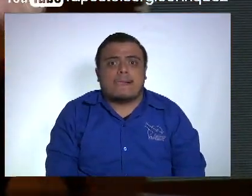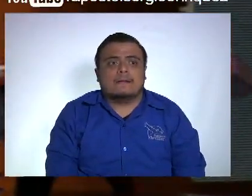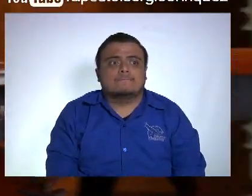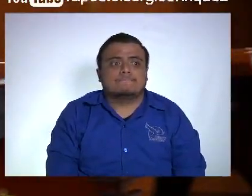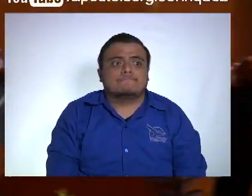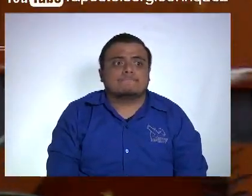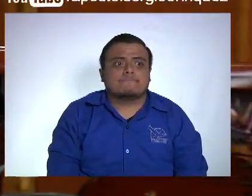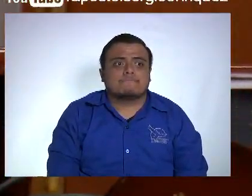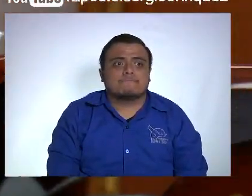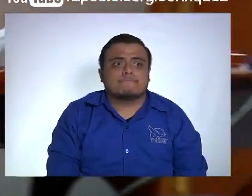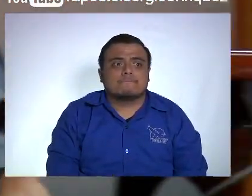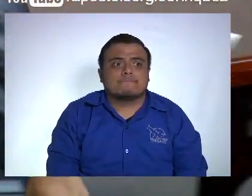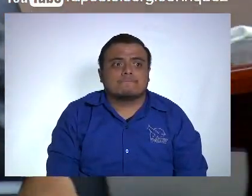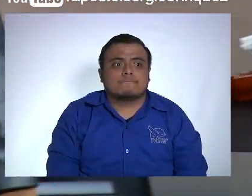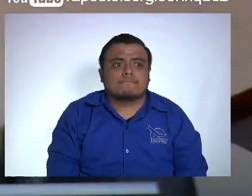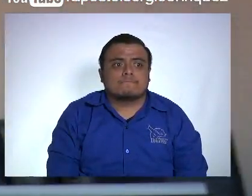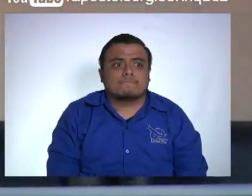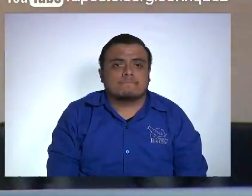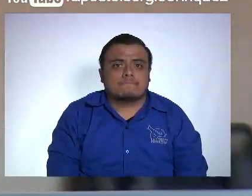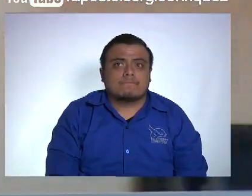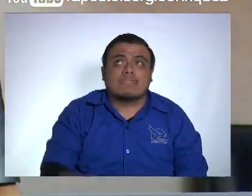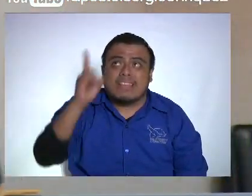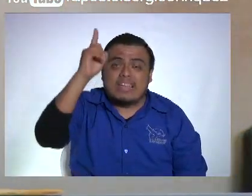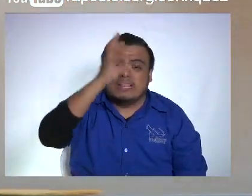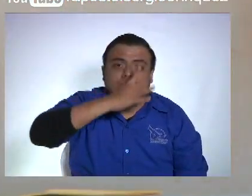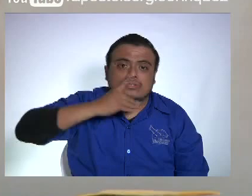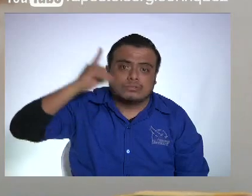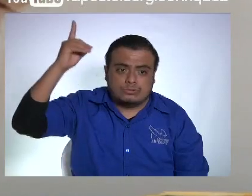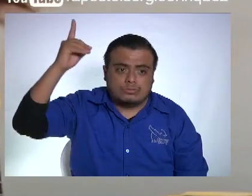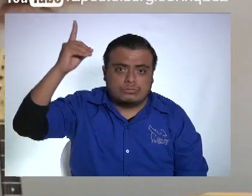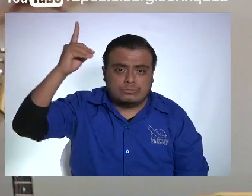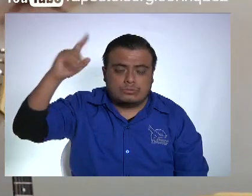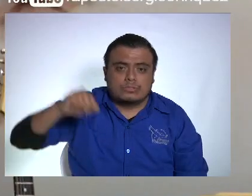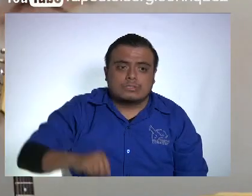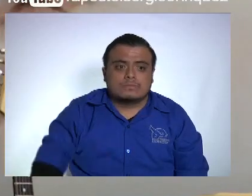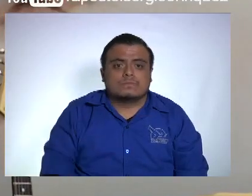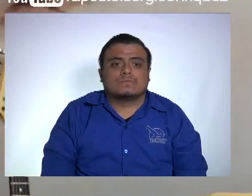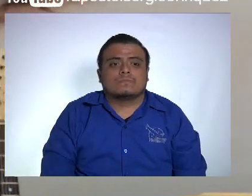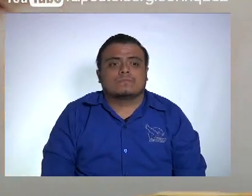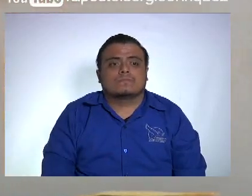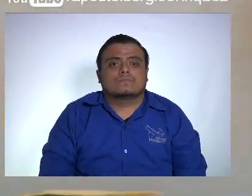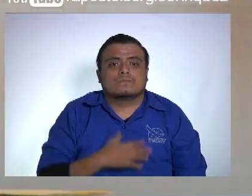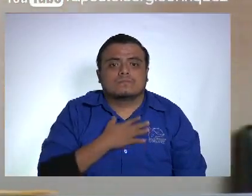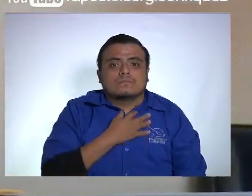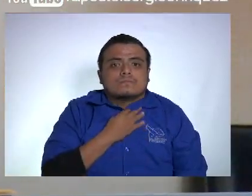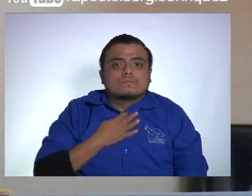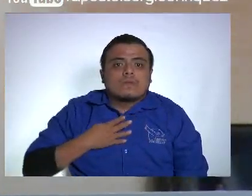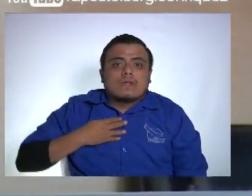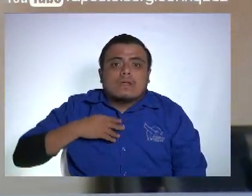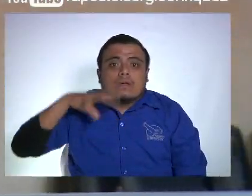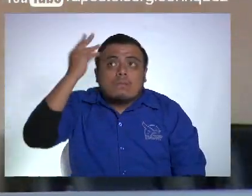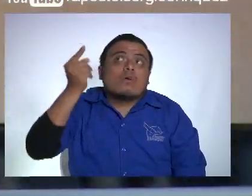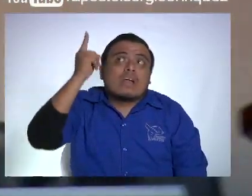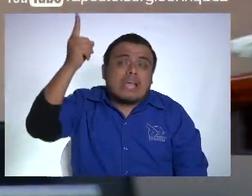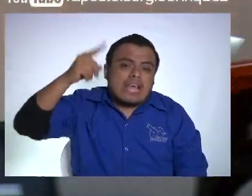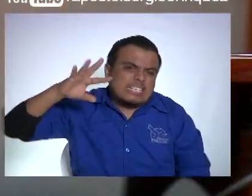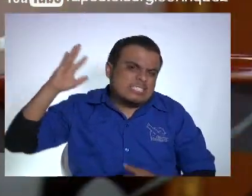Así es el Todopoderoso que tenemos de nuestro lado. Aleluya, porque Él es el